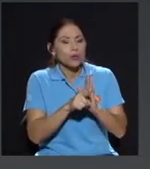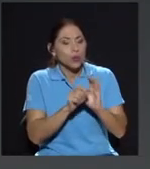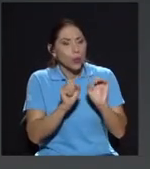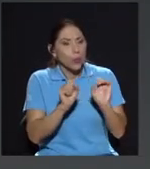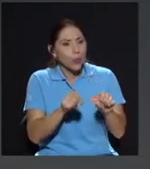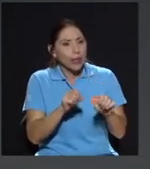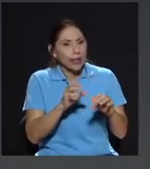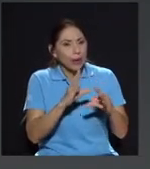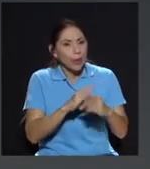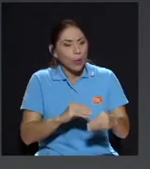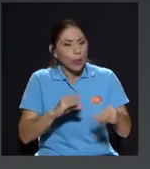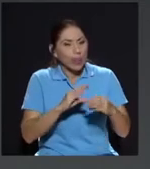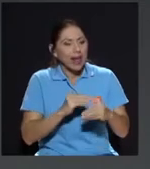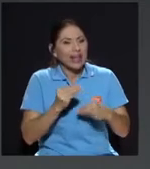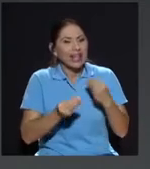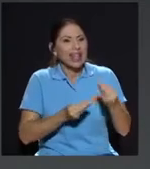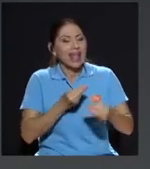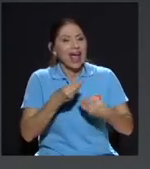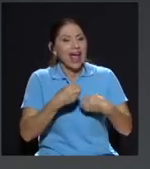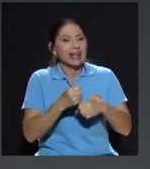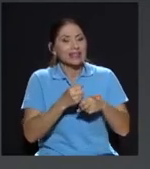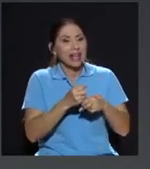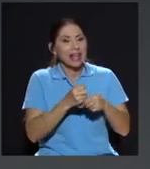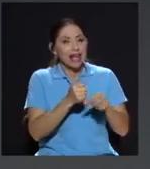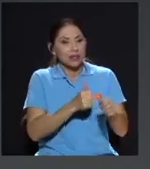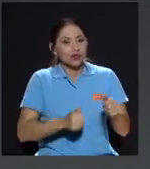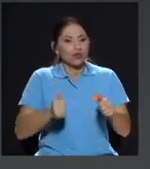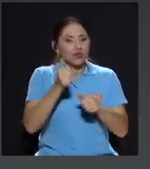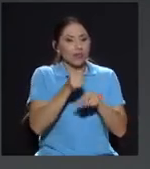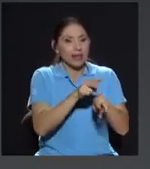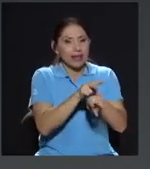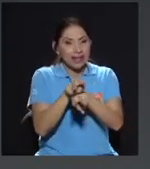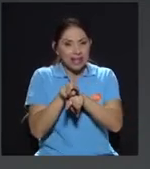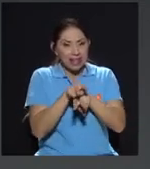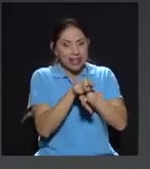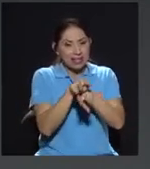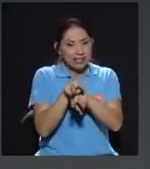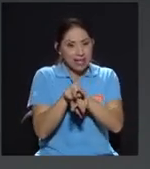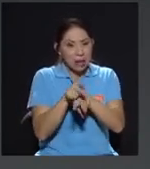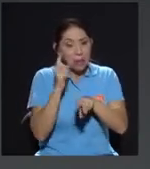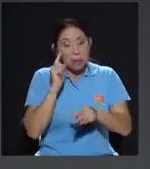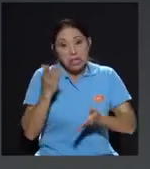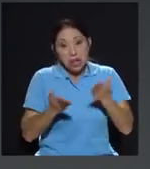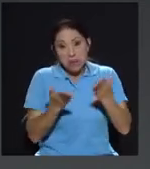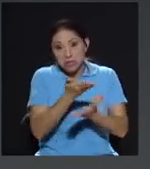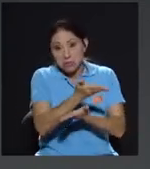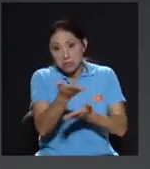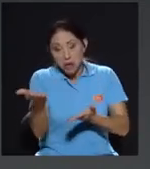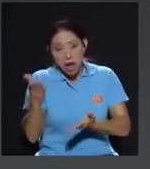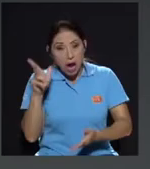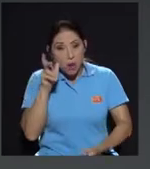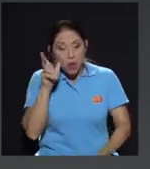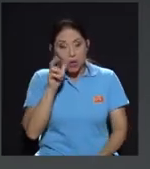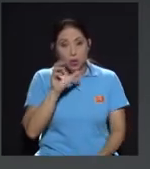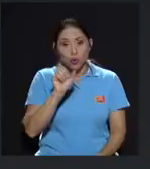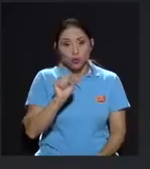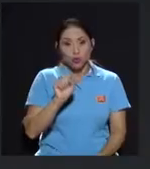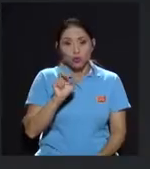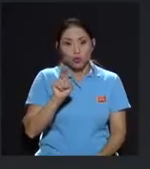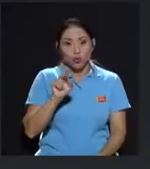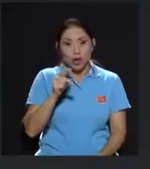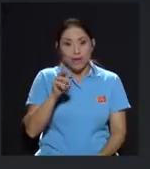un poquito que es lo que hace la superintendencia porque algunas amigas y amigos a la larga han oído hablar de su geobal y algunos ni siquiera